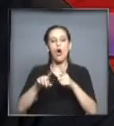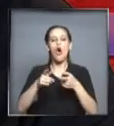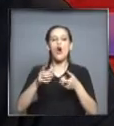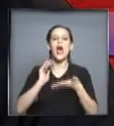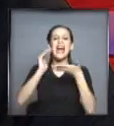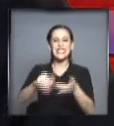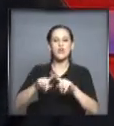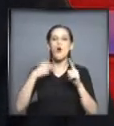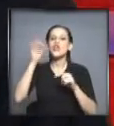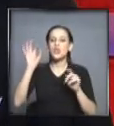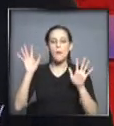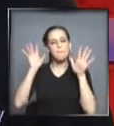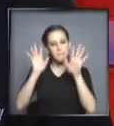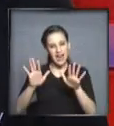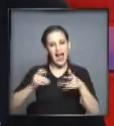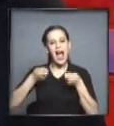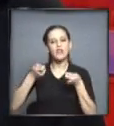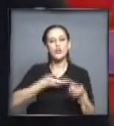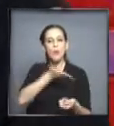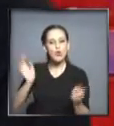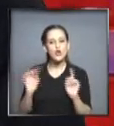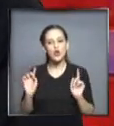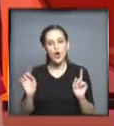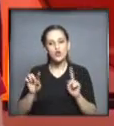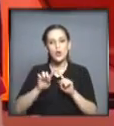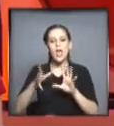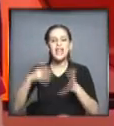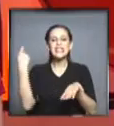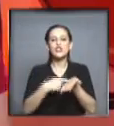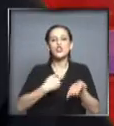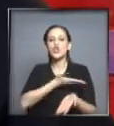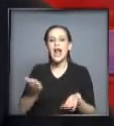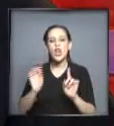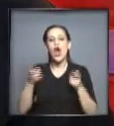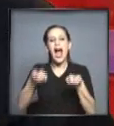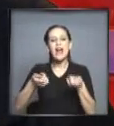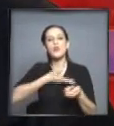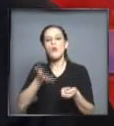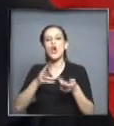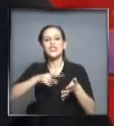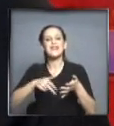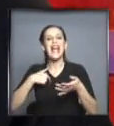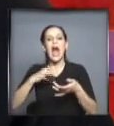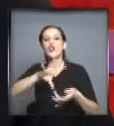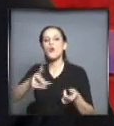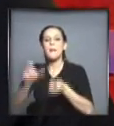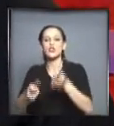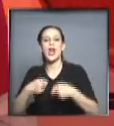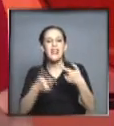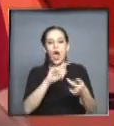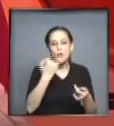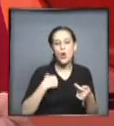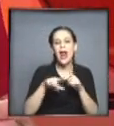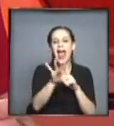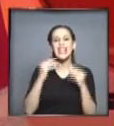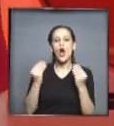El gasto público... No es inversión social, es gasto público. ¿Sabés qué? Ese gasto público, sacarle la plata al bolsillo de la gente y dársela al gobierno para que elija